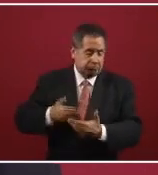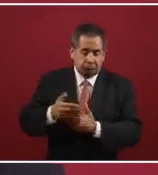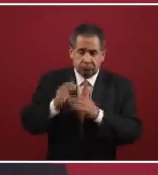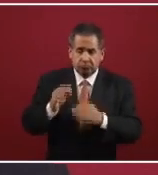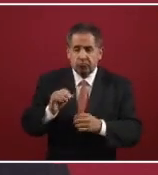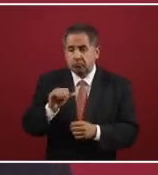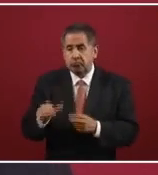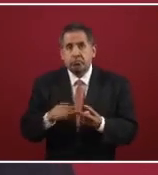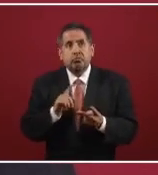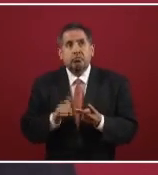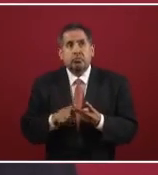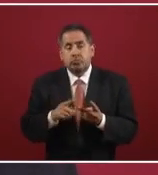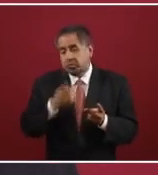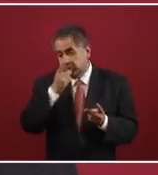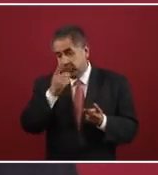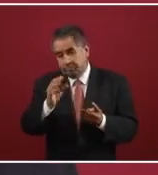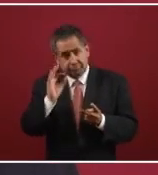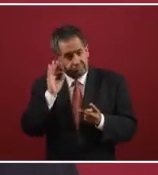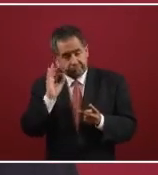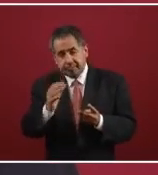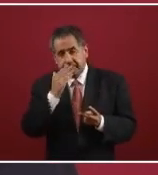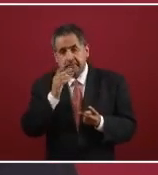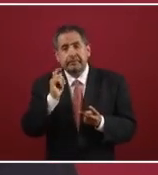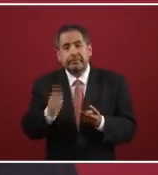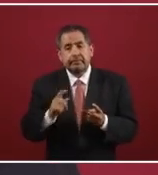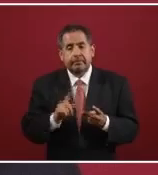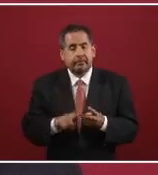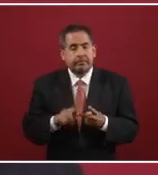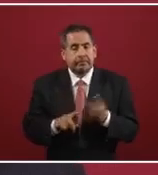otro que les puedo decir así